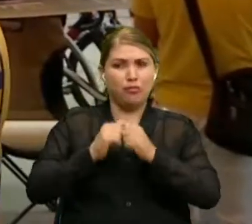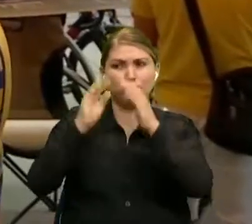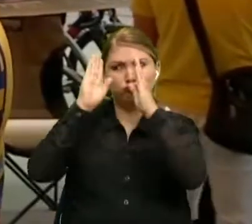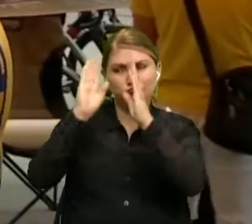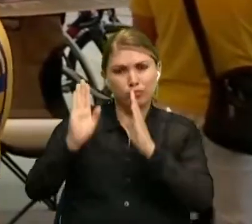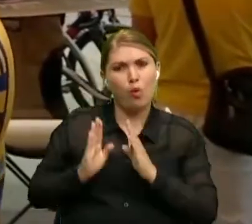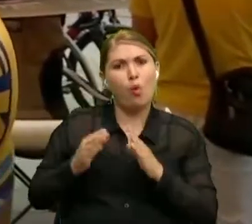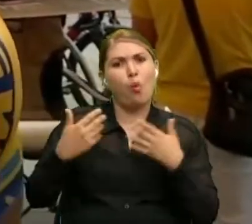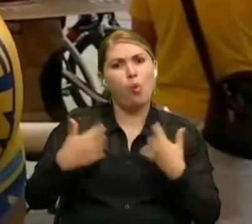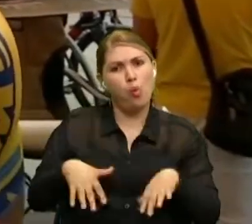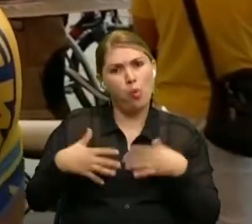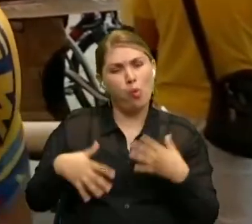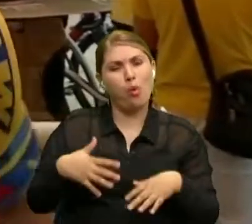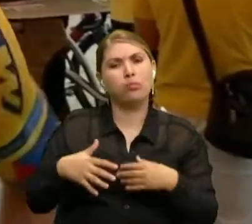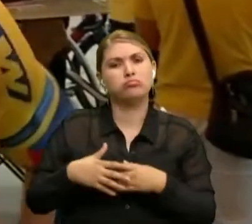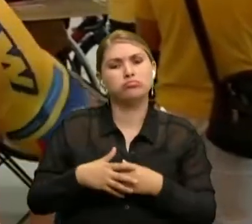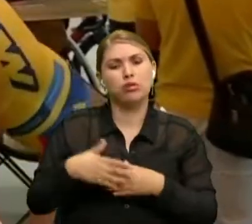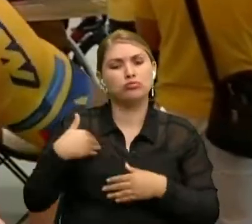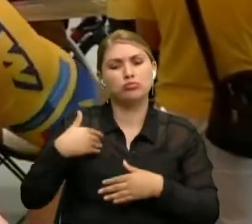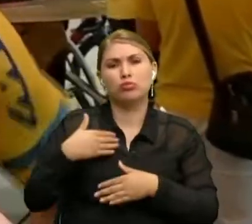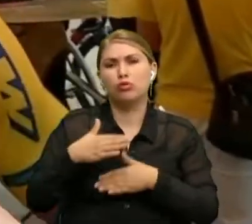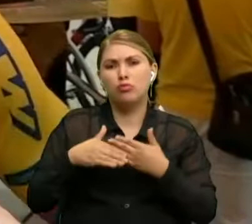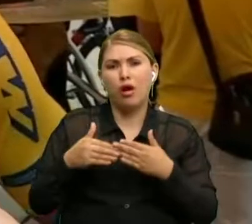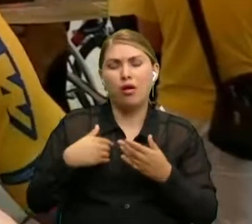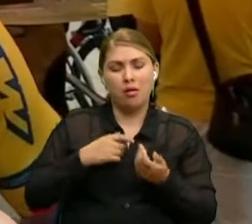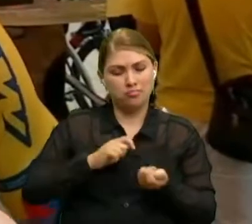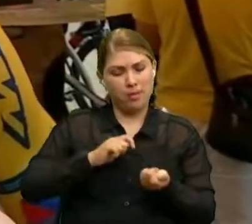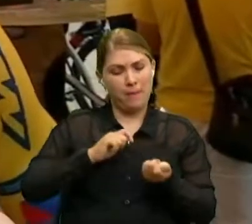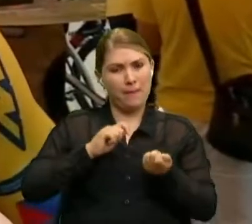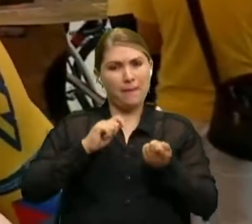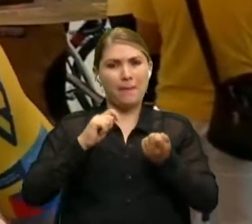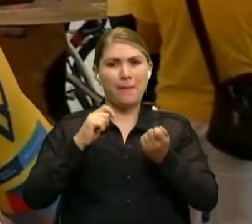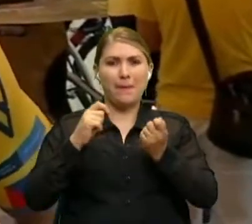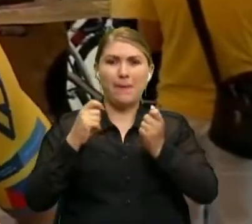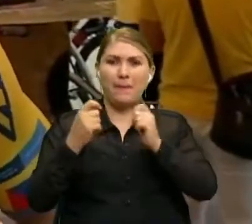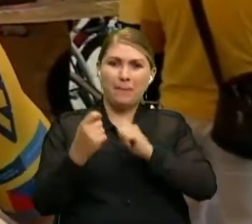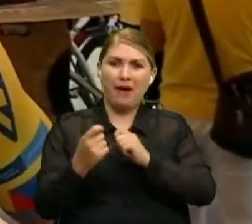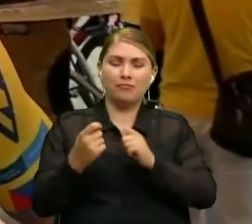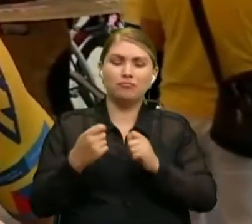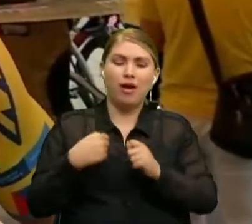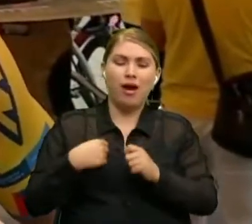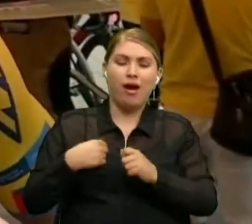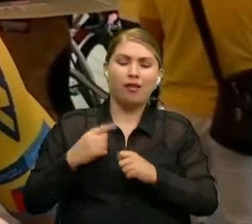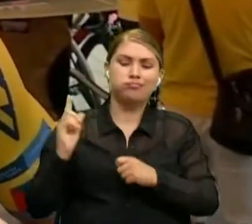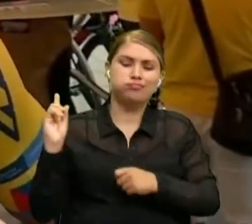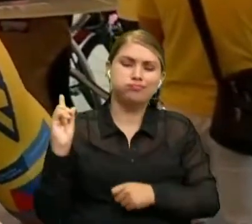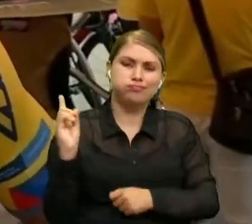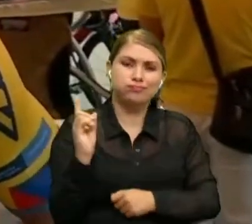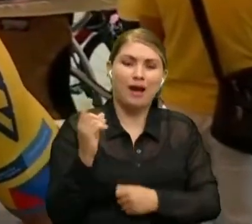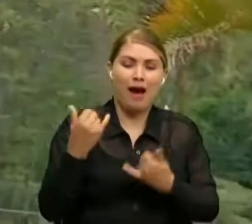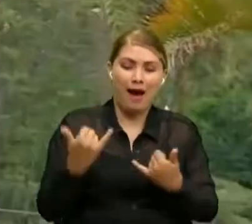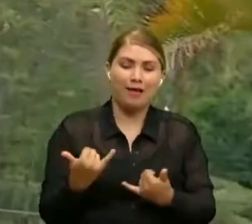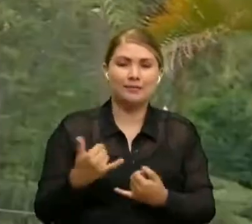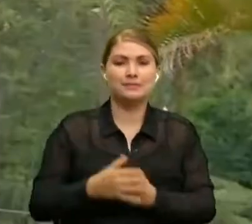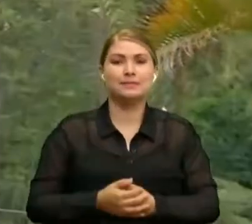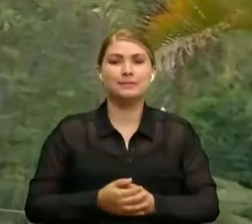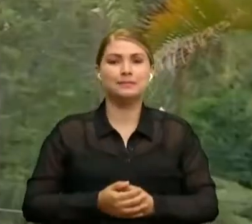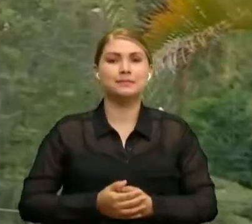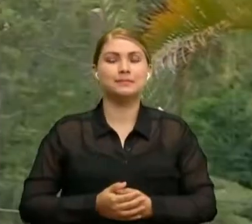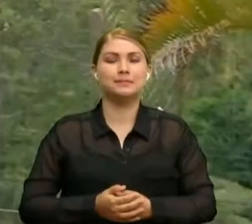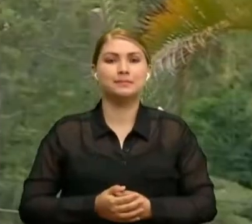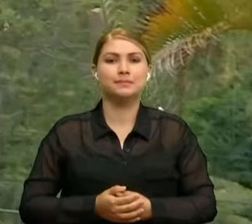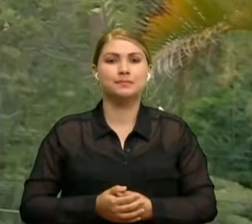pendientes han estado pendientes de toda la transformación, de todo el camino que he llevado hasta el día de hoy.